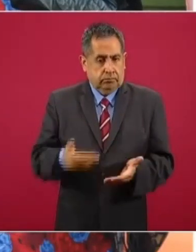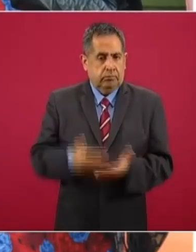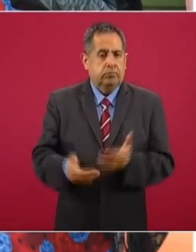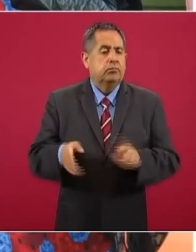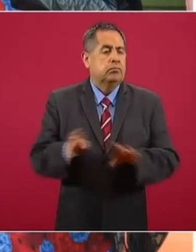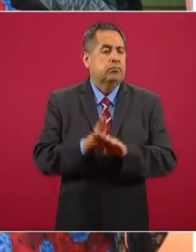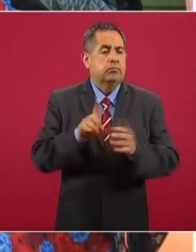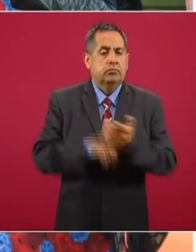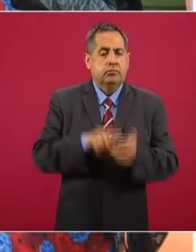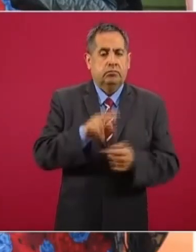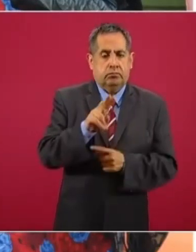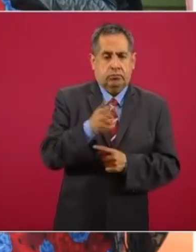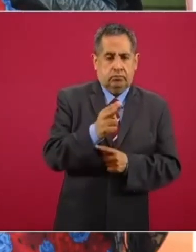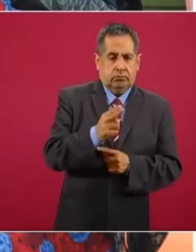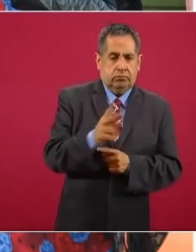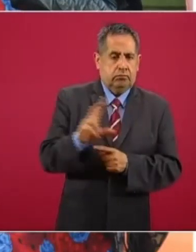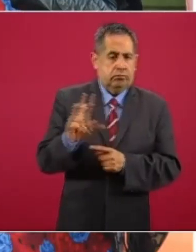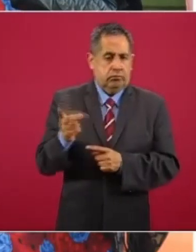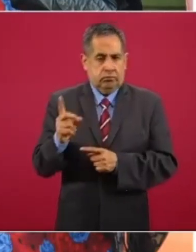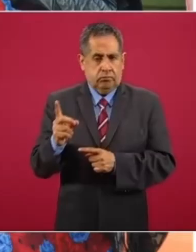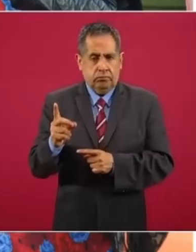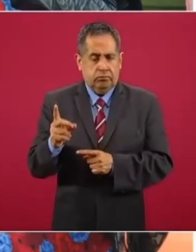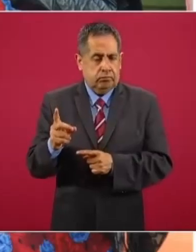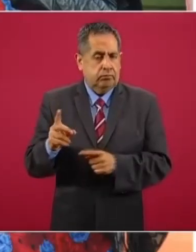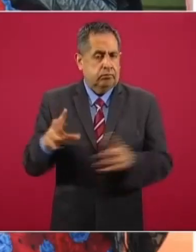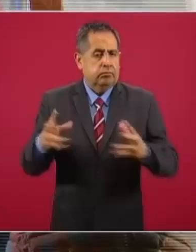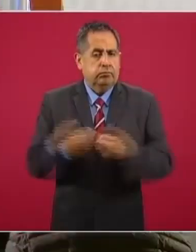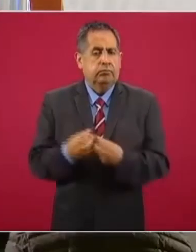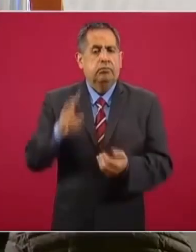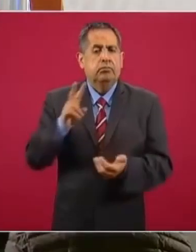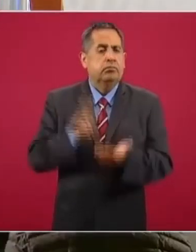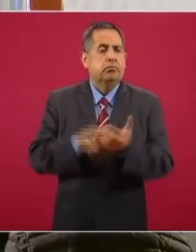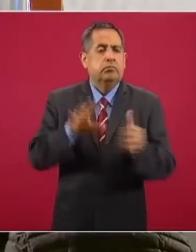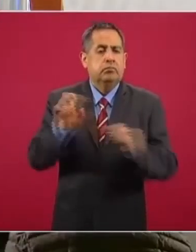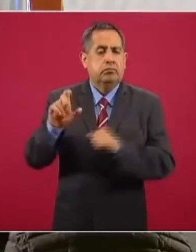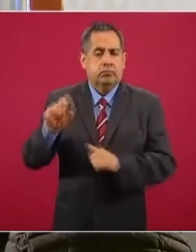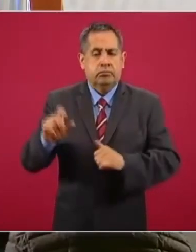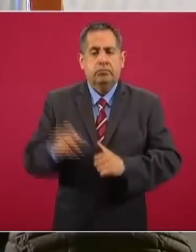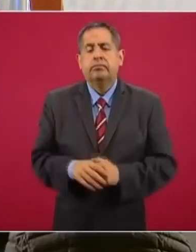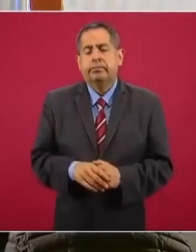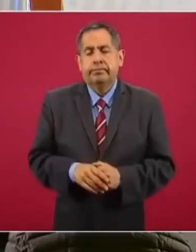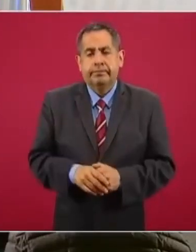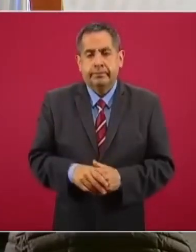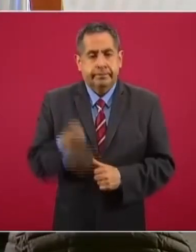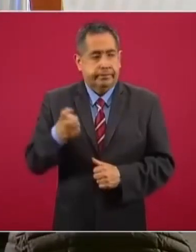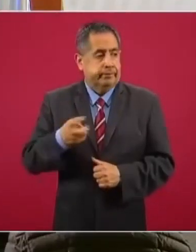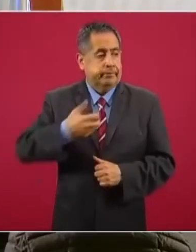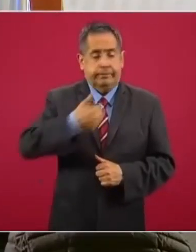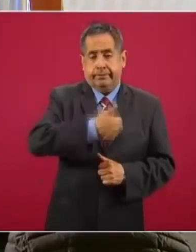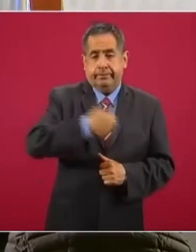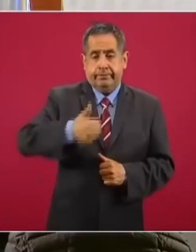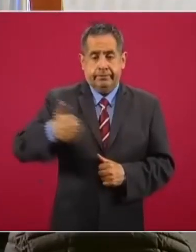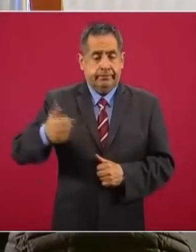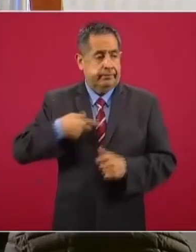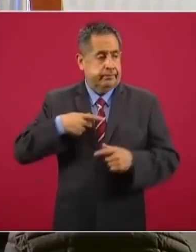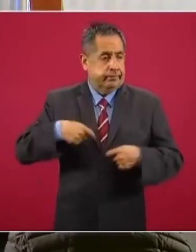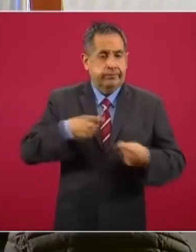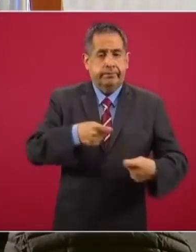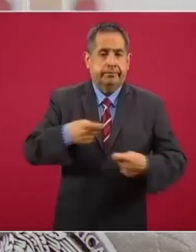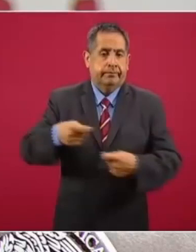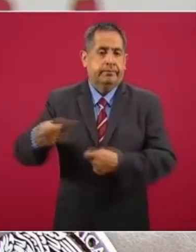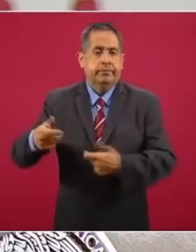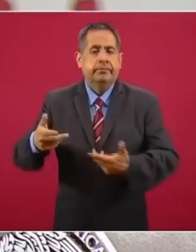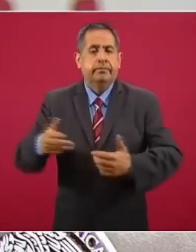ahorita en el último bimestre de 2.620. Esto es lo que recibe un derechohabiente, un adulto